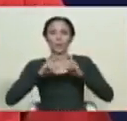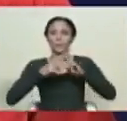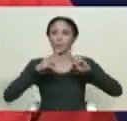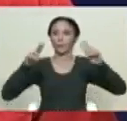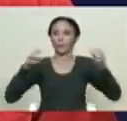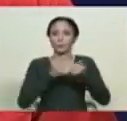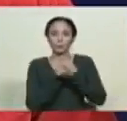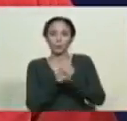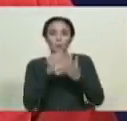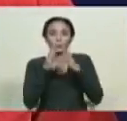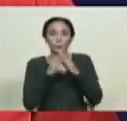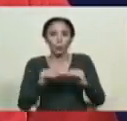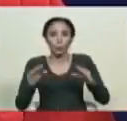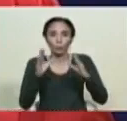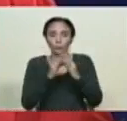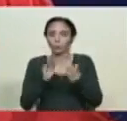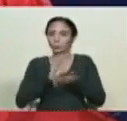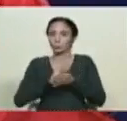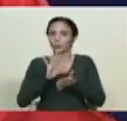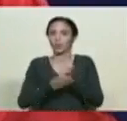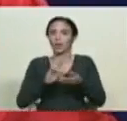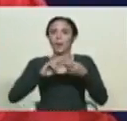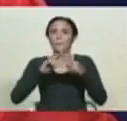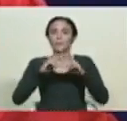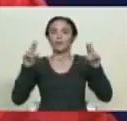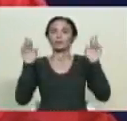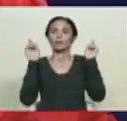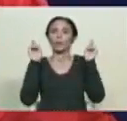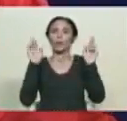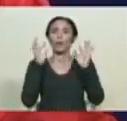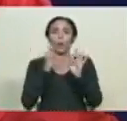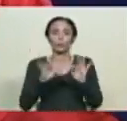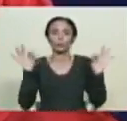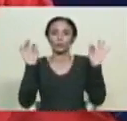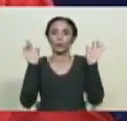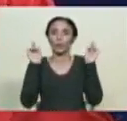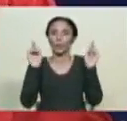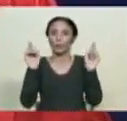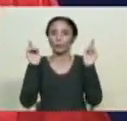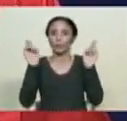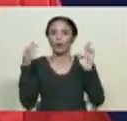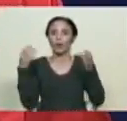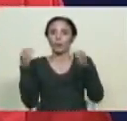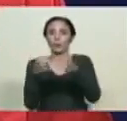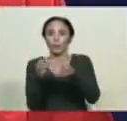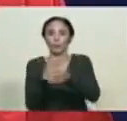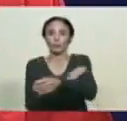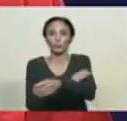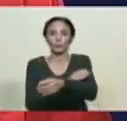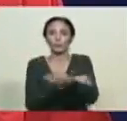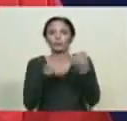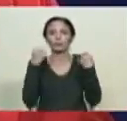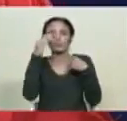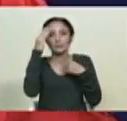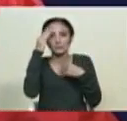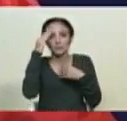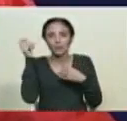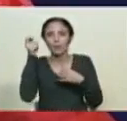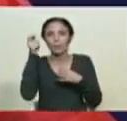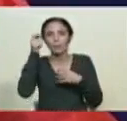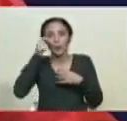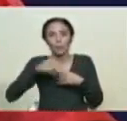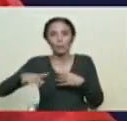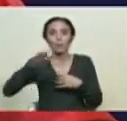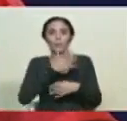paz. De la paz, ojalá a estos señores de la derecha entendieran que este pueblo está apostando